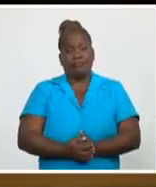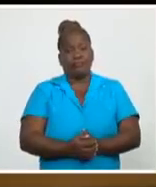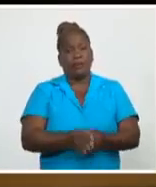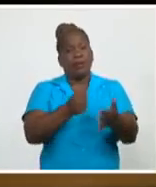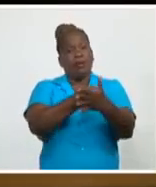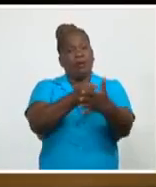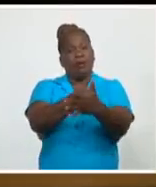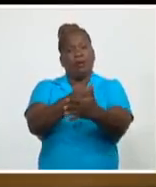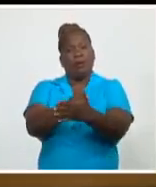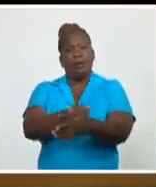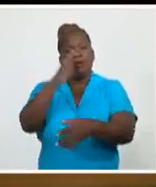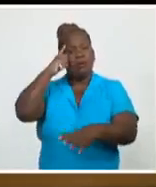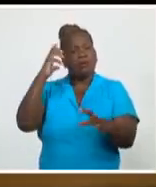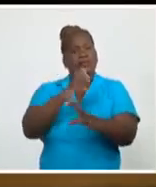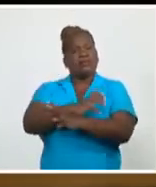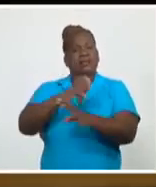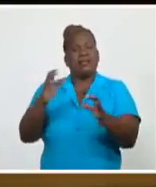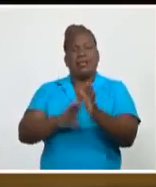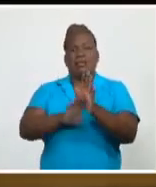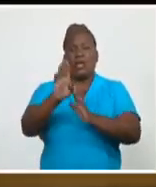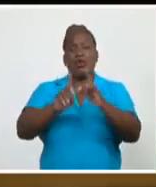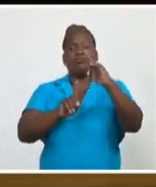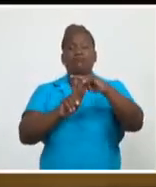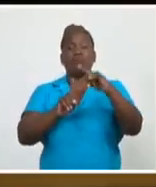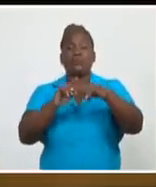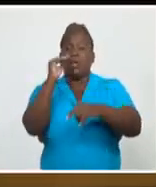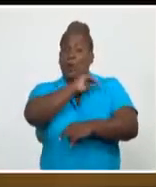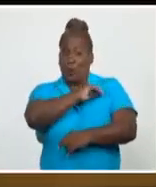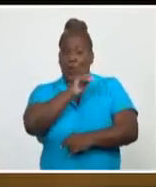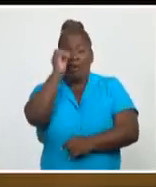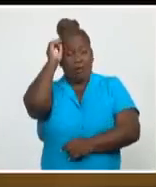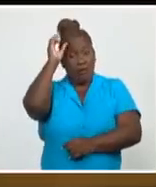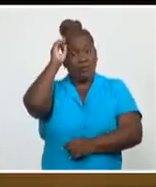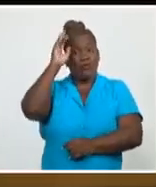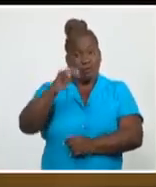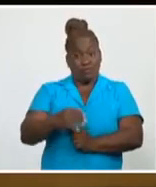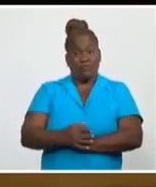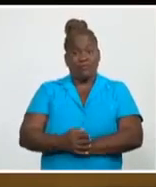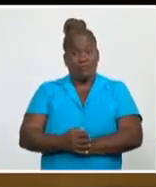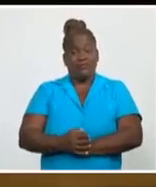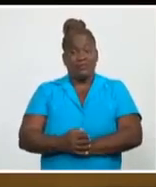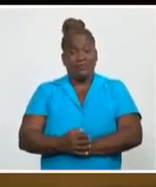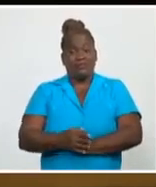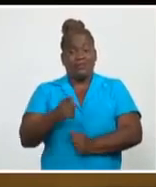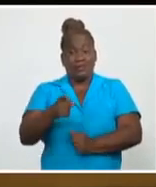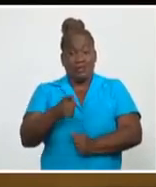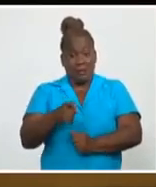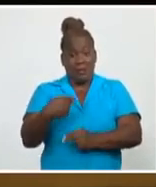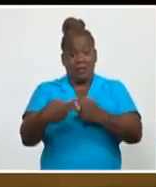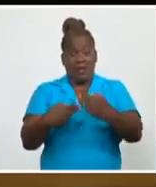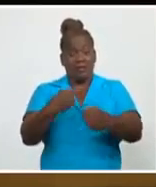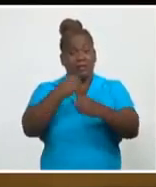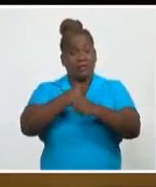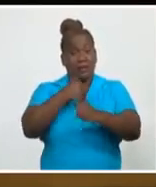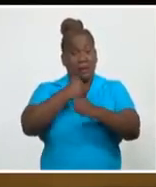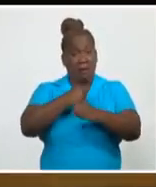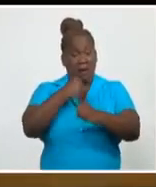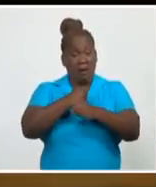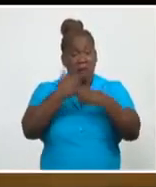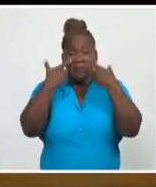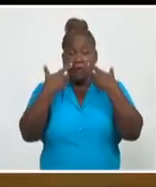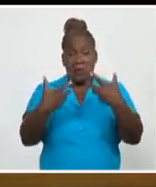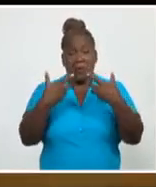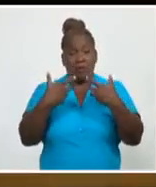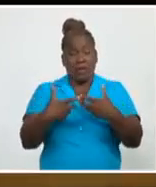Impulsar la ciencia y el desarrollo de la tecnología y la innovación, de modo que desempeñen un papel principal en